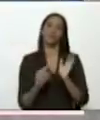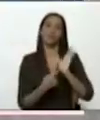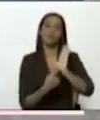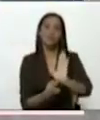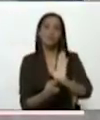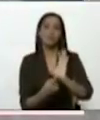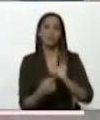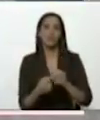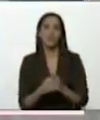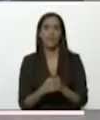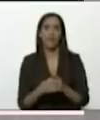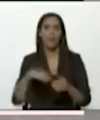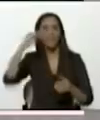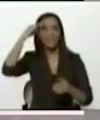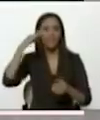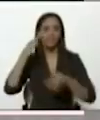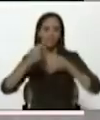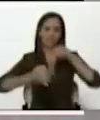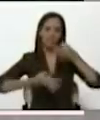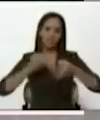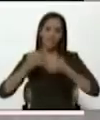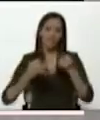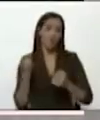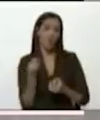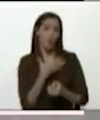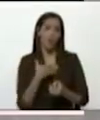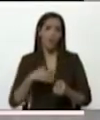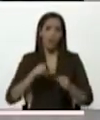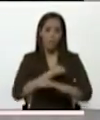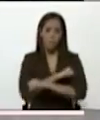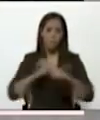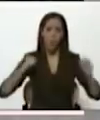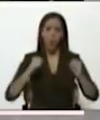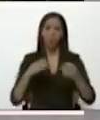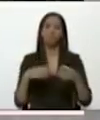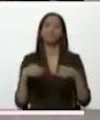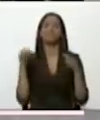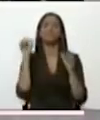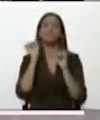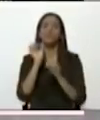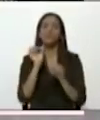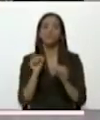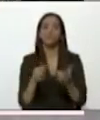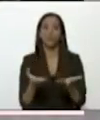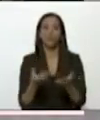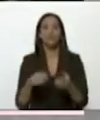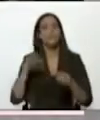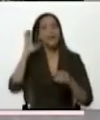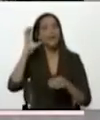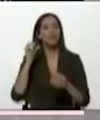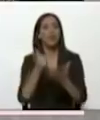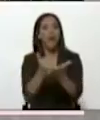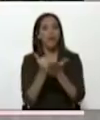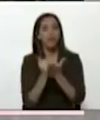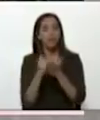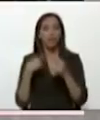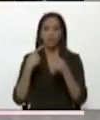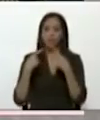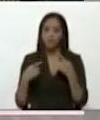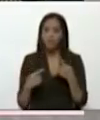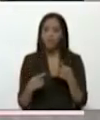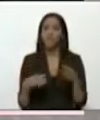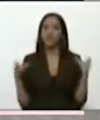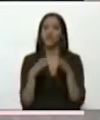los militares narran cómo querían bombardear puntos estratégicos del país con la ayuda, entre otras cosas, de